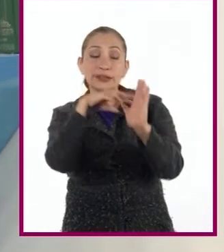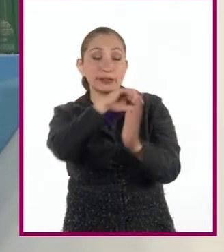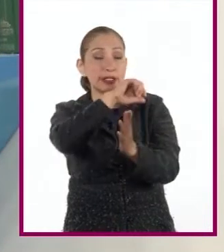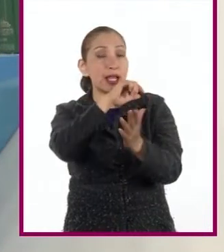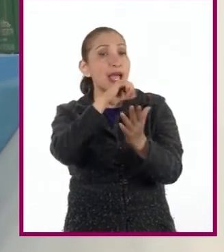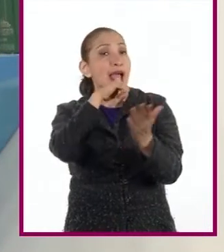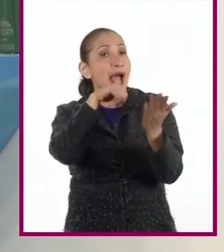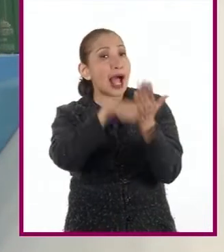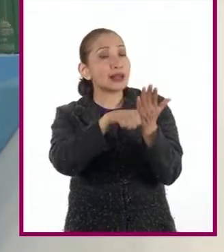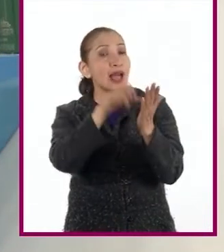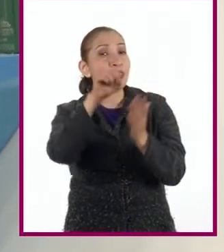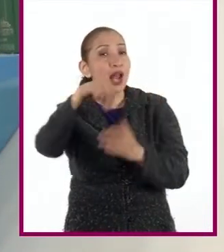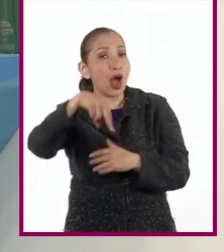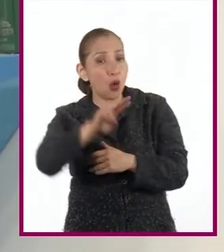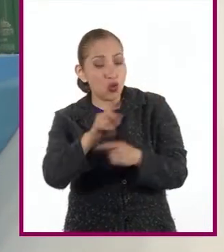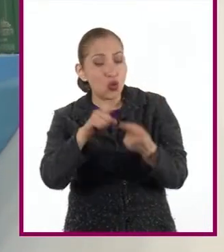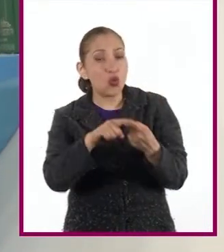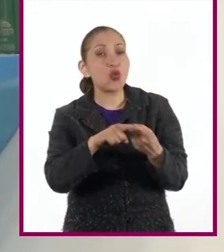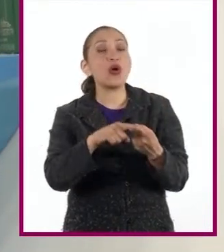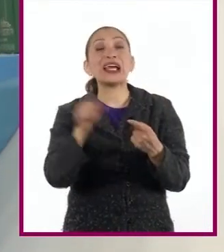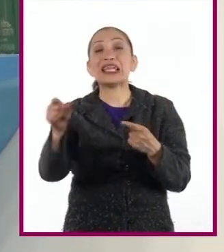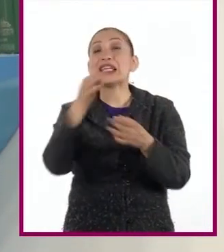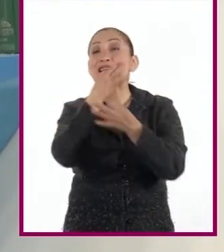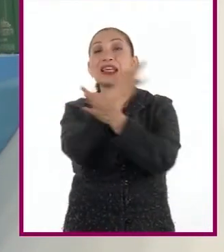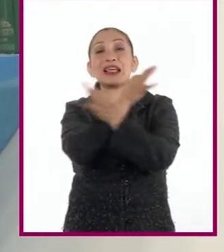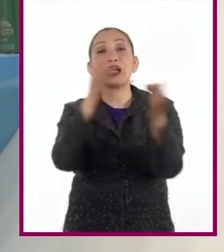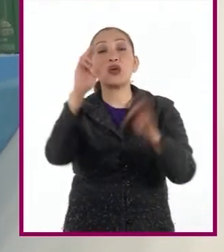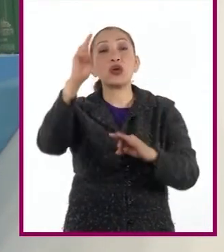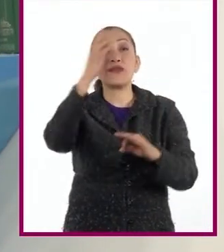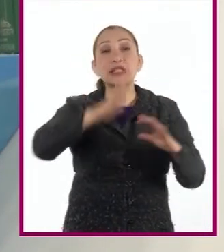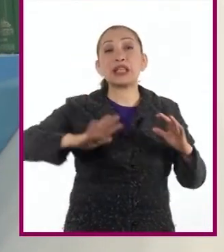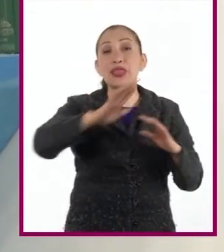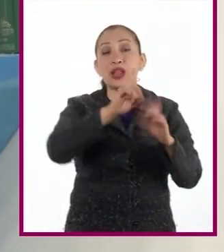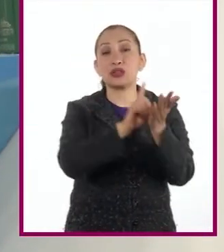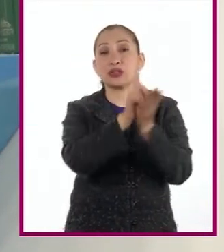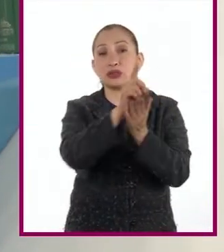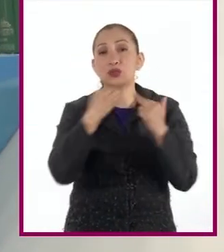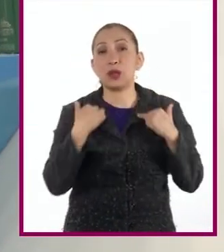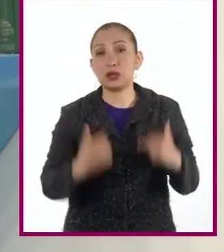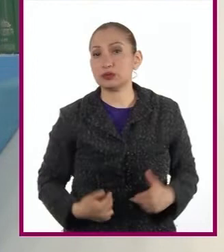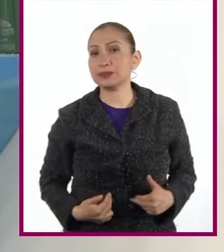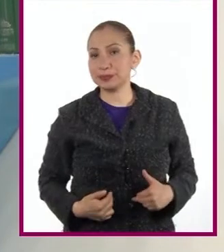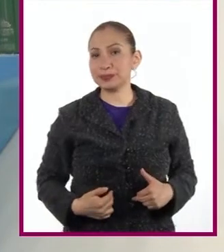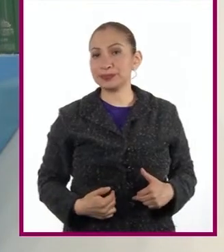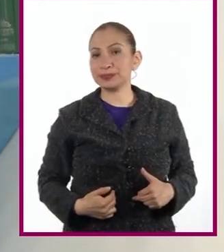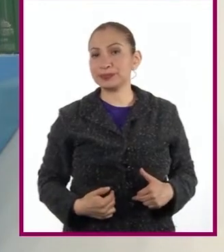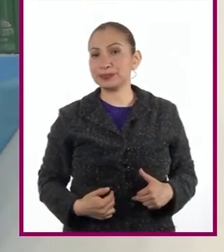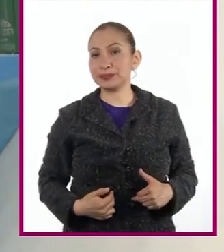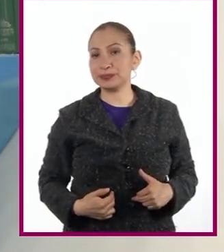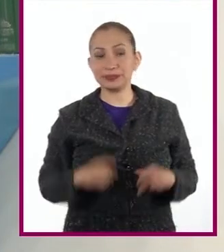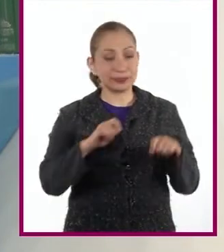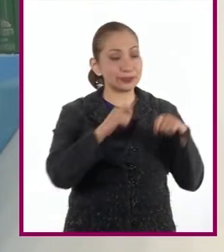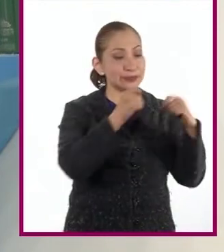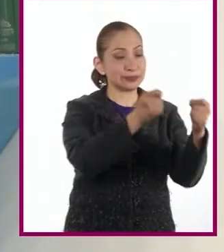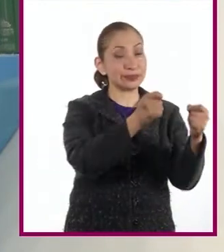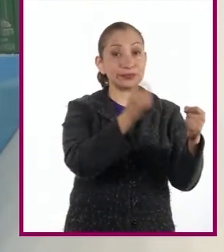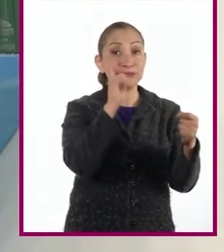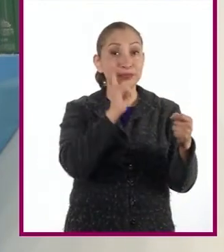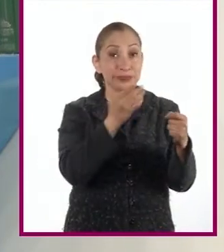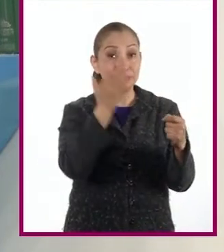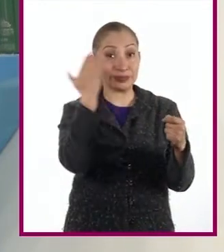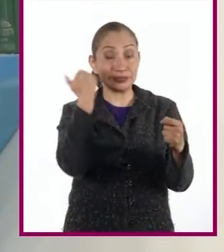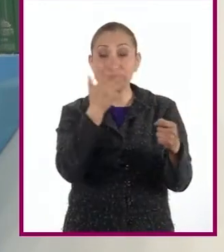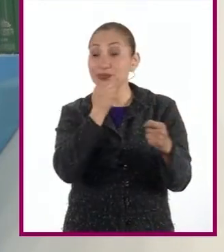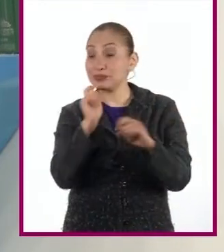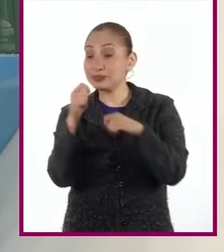la Carta de las Naciones Unidas y la Declaración Universal de los Derechos Humanos. Los roles asignados a mujeres y